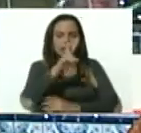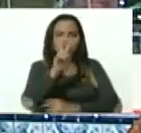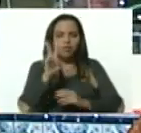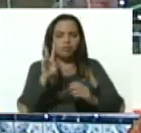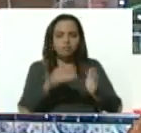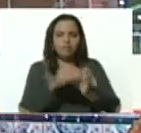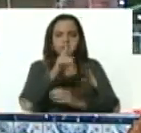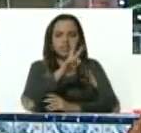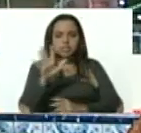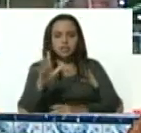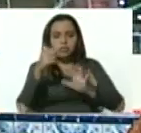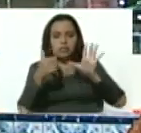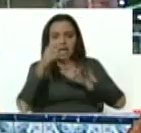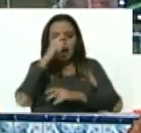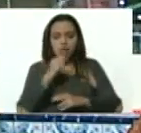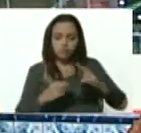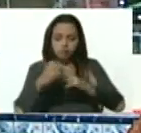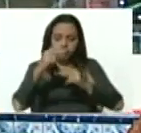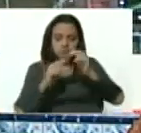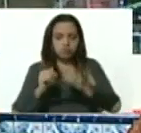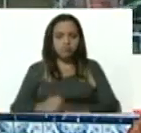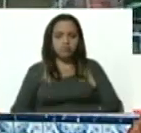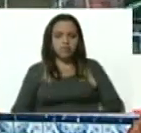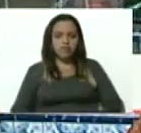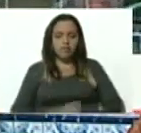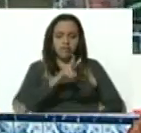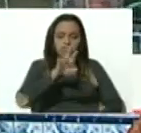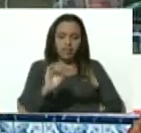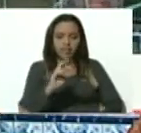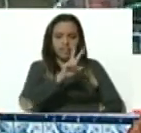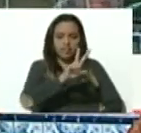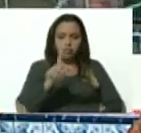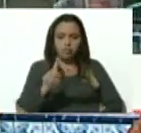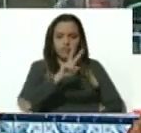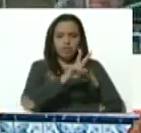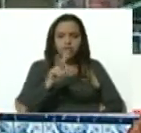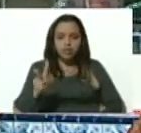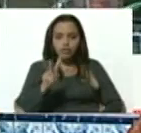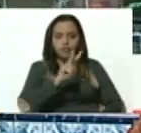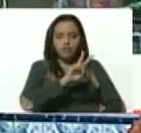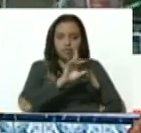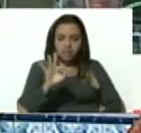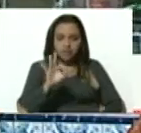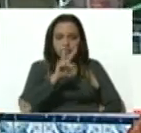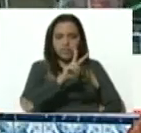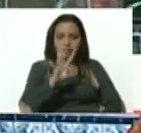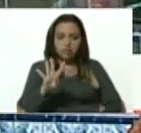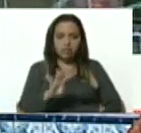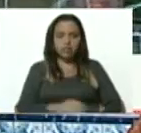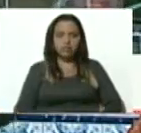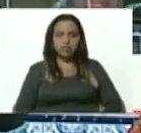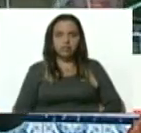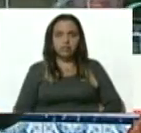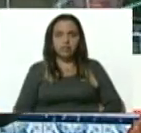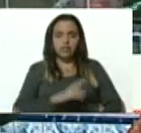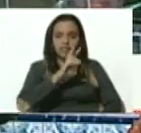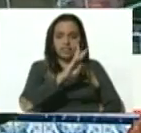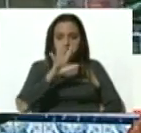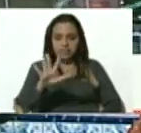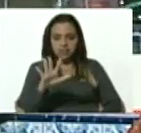construcción. 2020, 21, 22, 23, 24 y